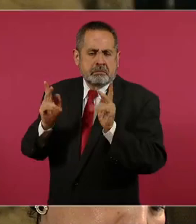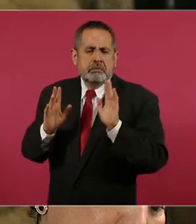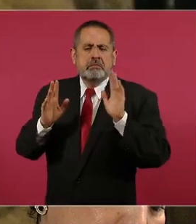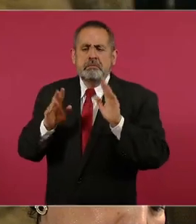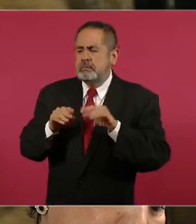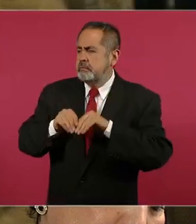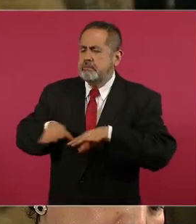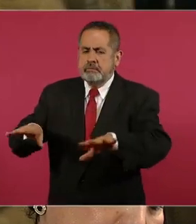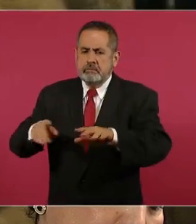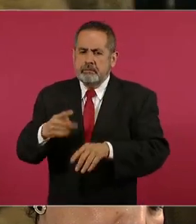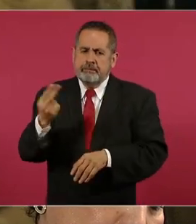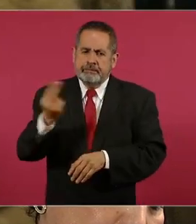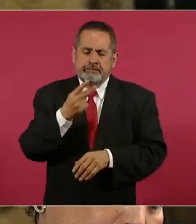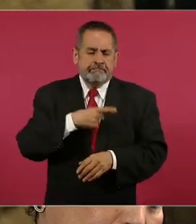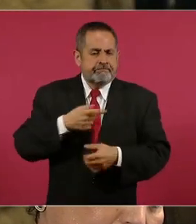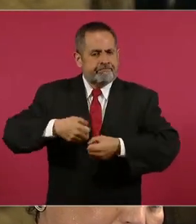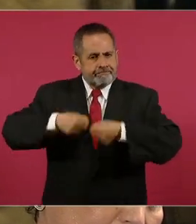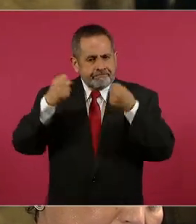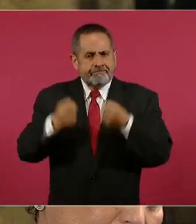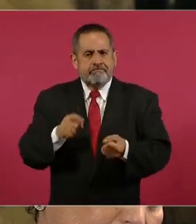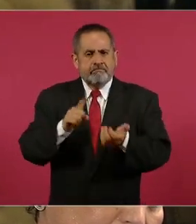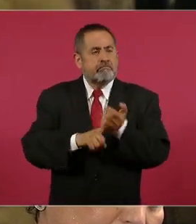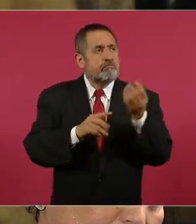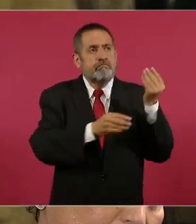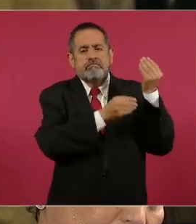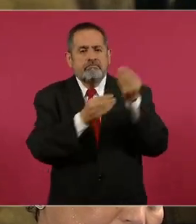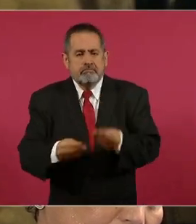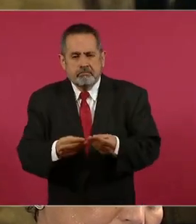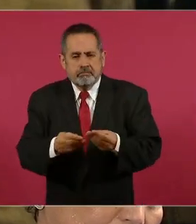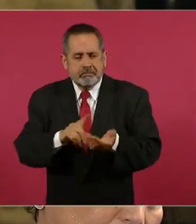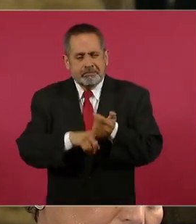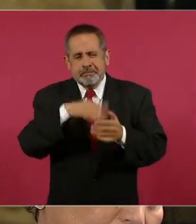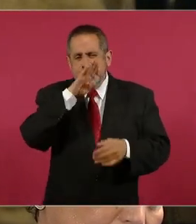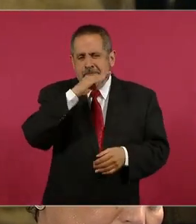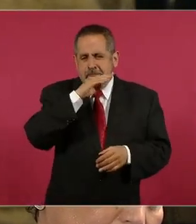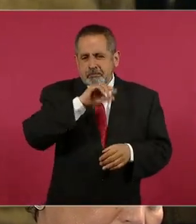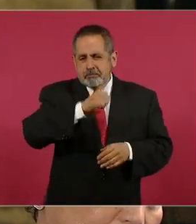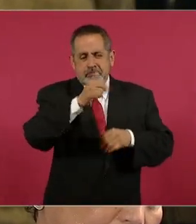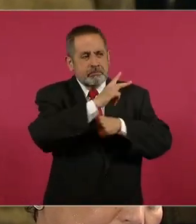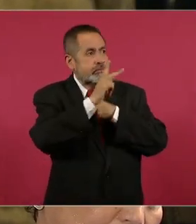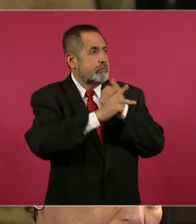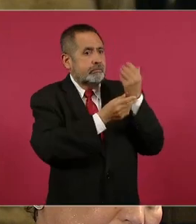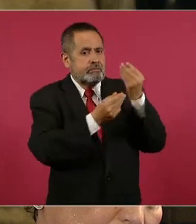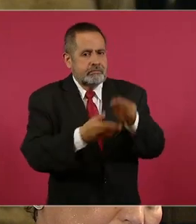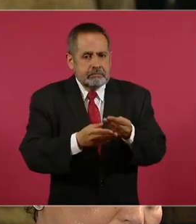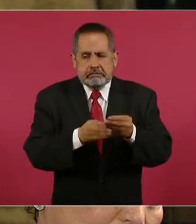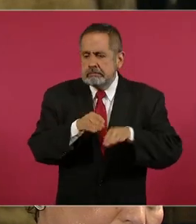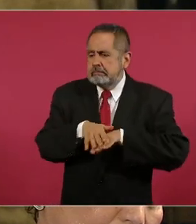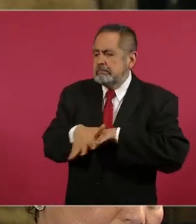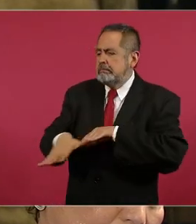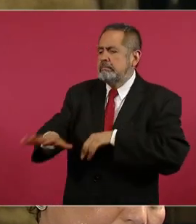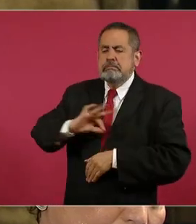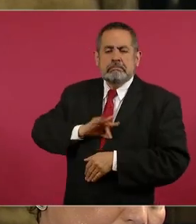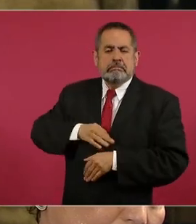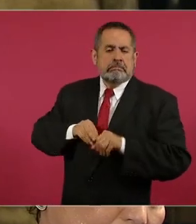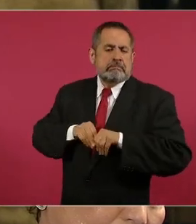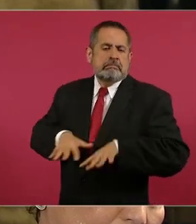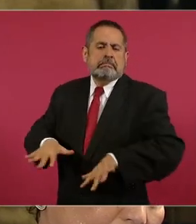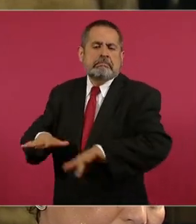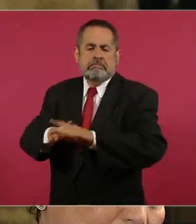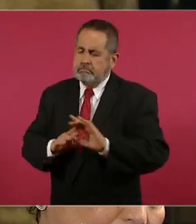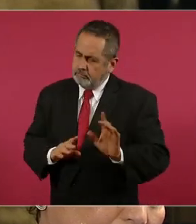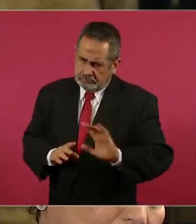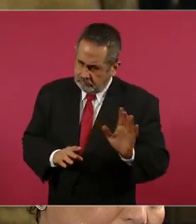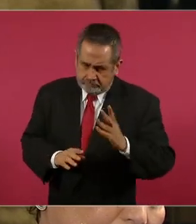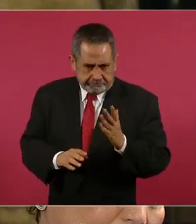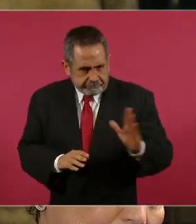hacer seguras y viables estas importaciones de maíces transgénicos y que no lleguen a contaminar el maíz mexicano, sobre